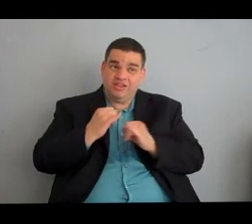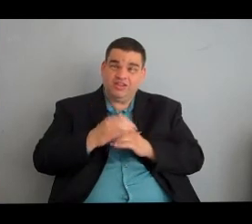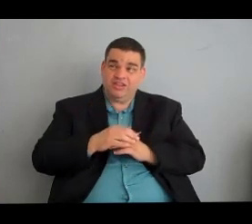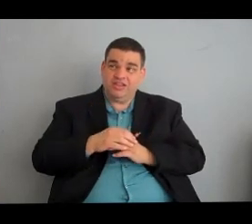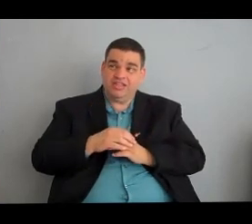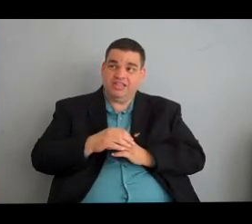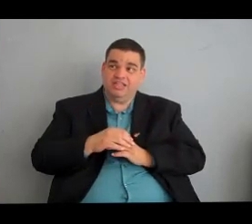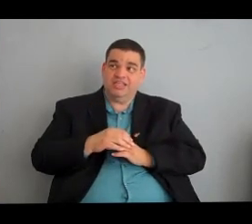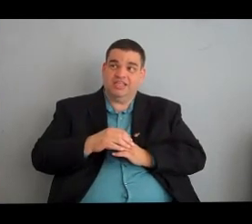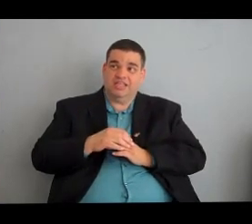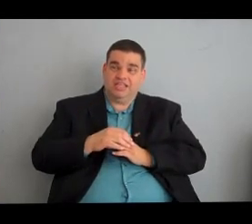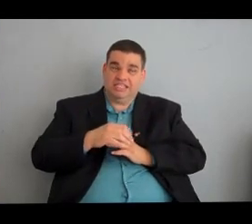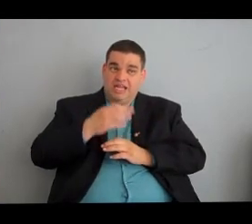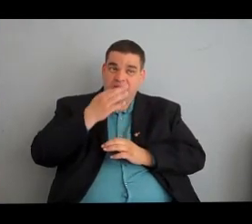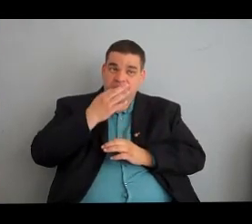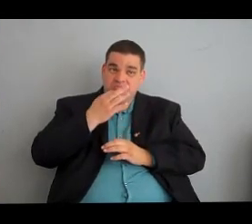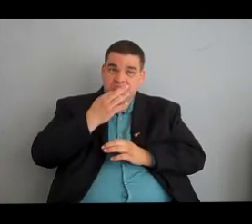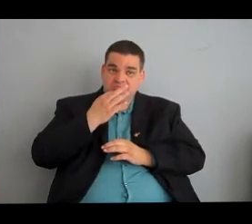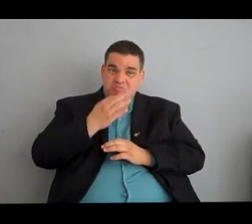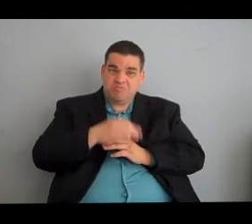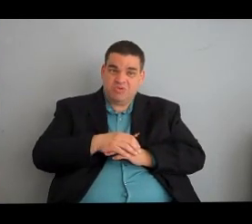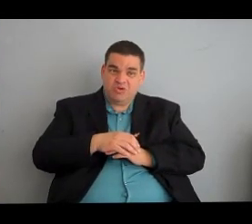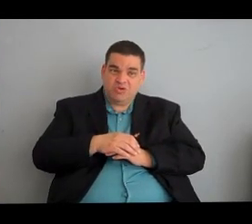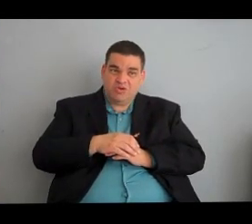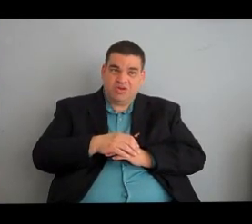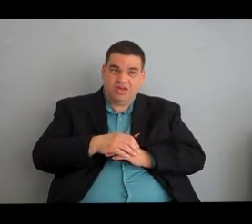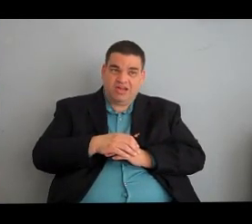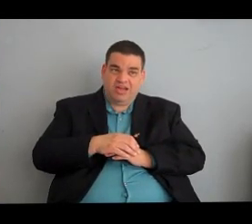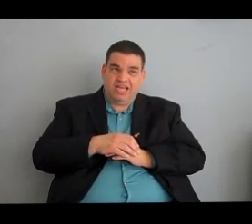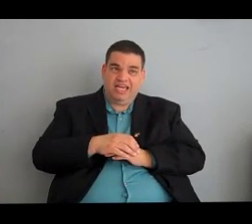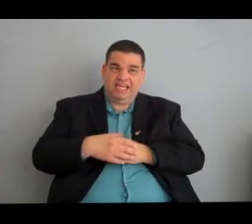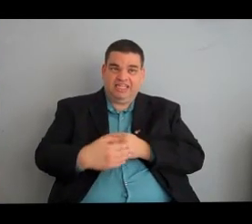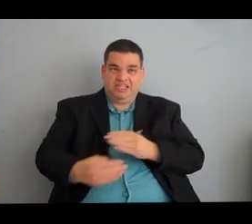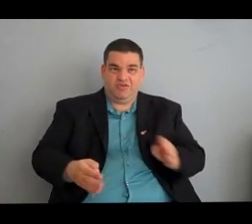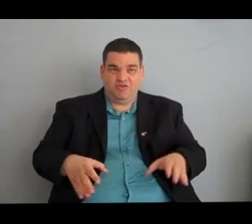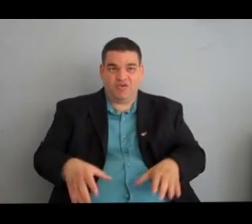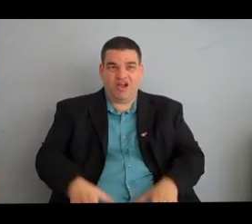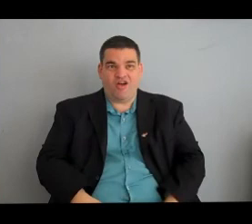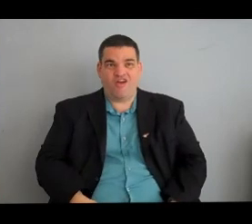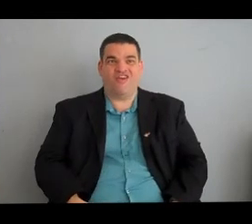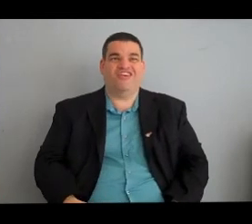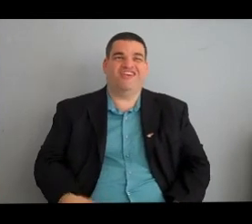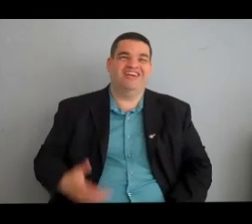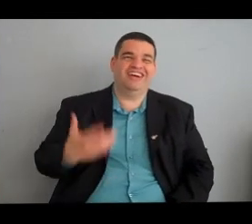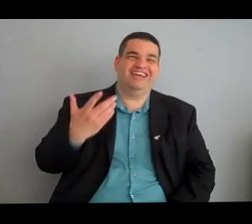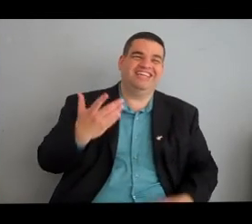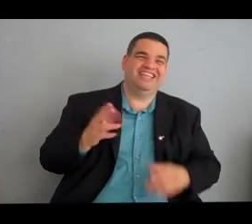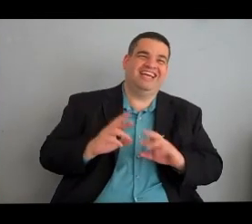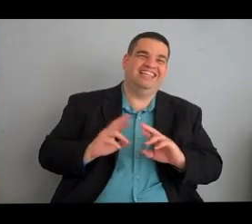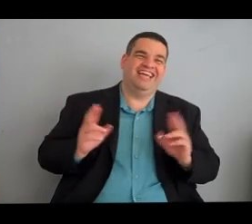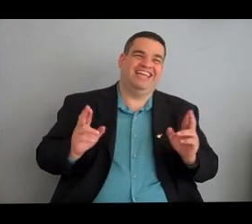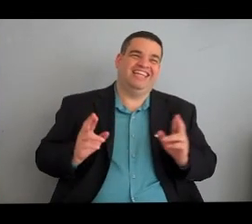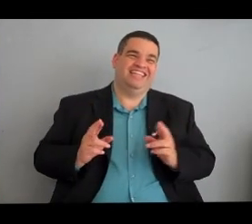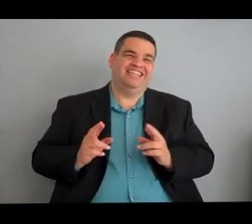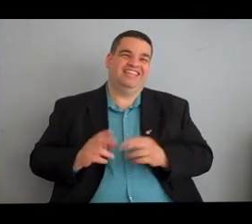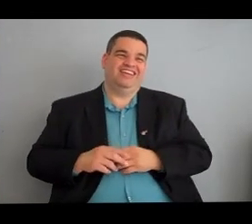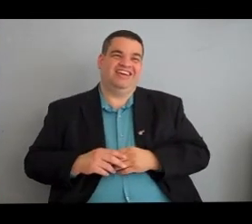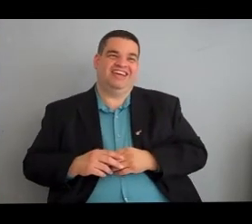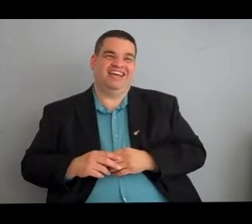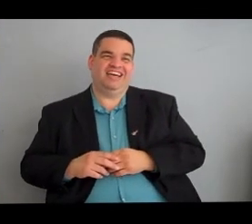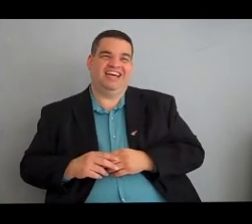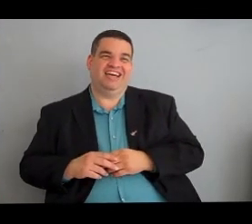él ya tiene, él tiene un cajón ahí abajo, así que ya tú sabes, ya mismo, mira, vamos a escuchar